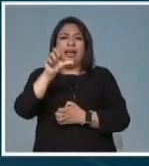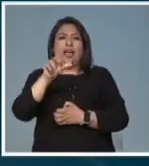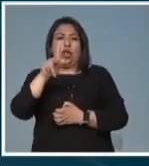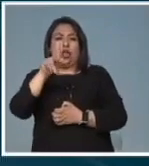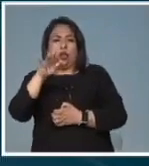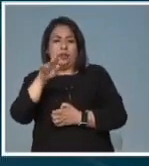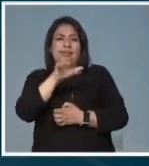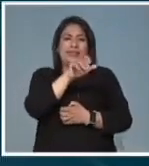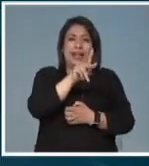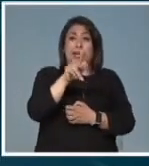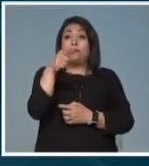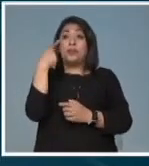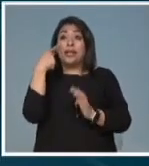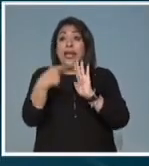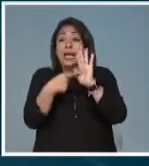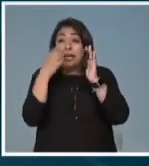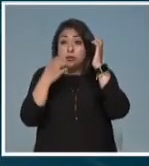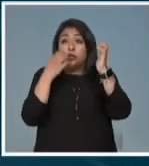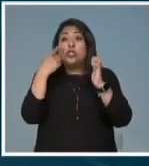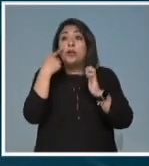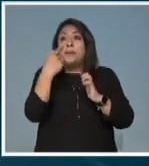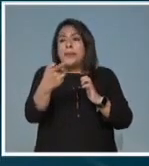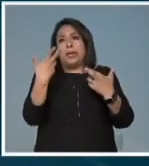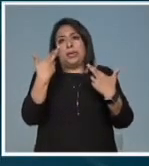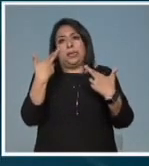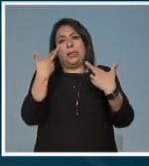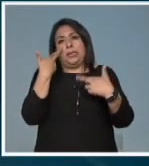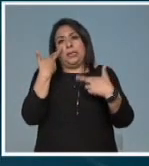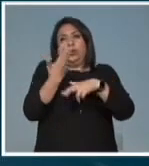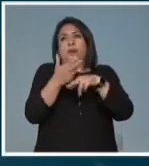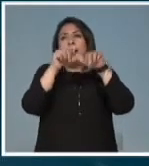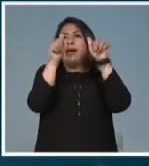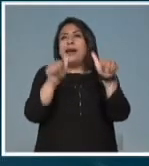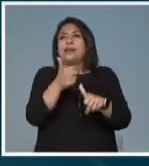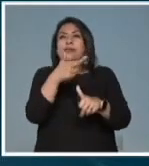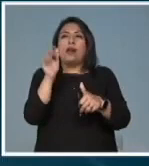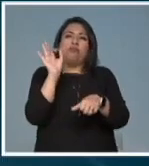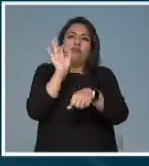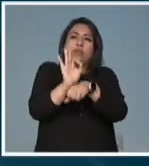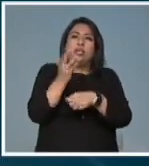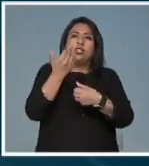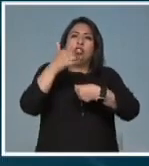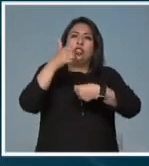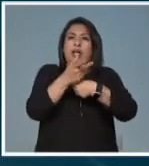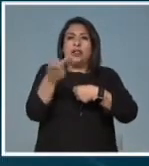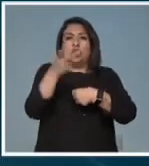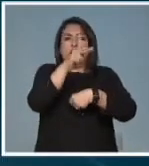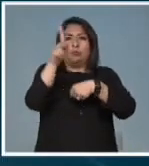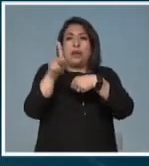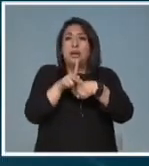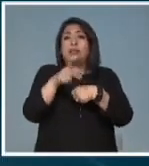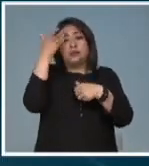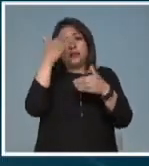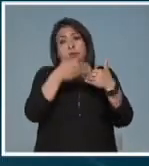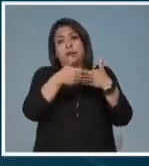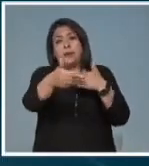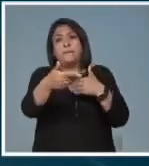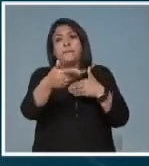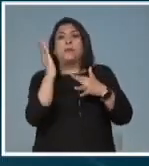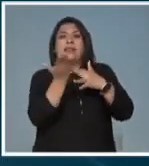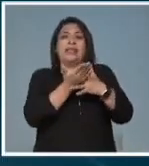a Catlett, una muestra que explora el papel del arte gráfico en las reivindicaciones sociales de ambos países durante la primera mitad